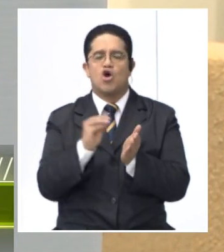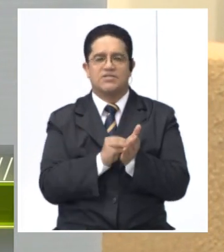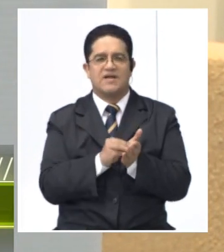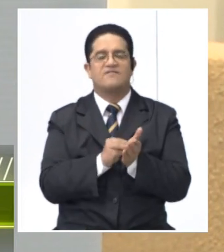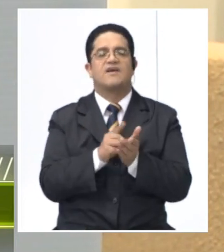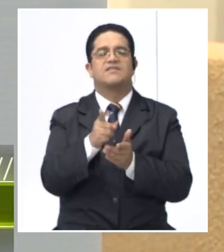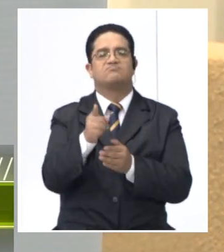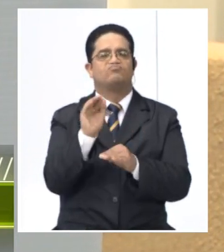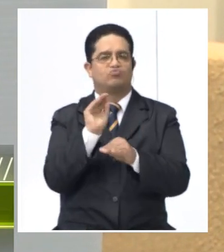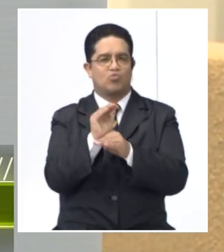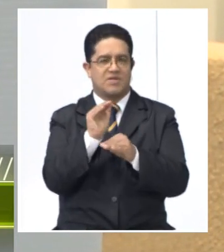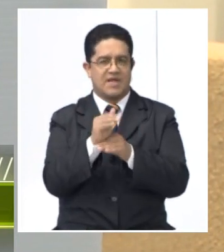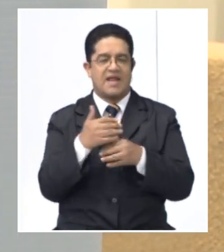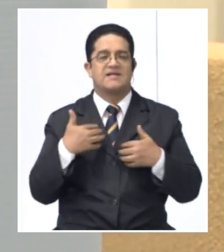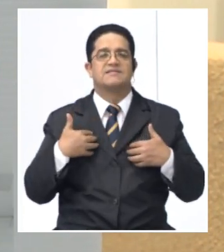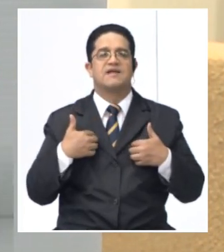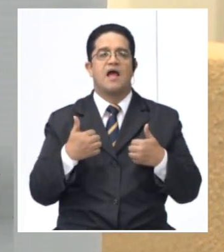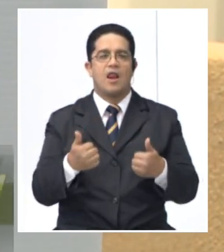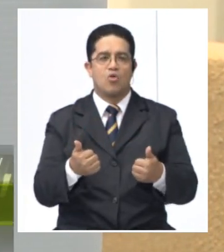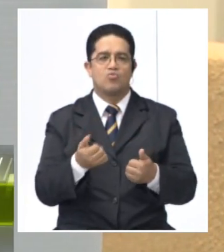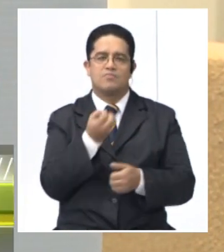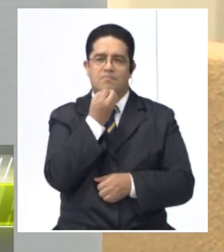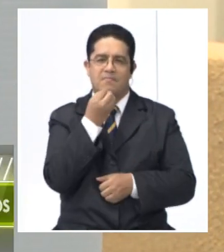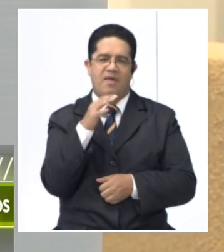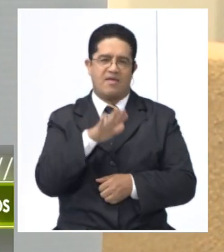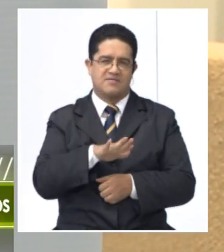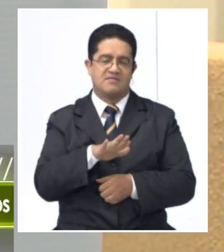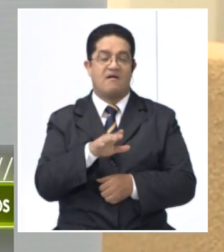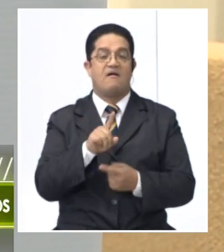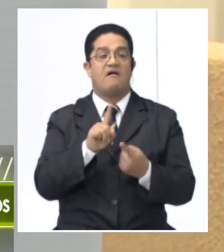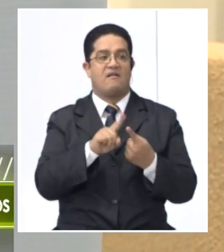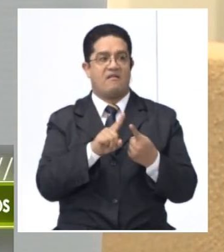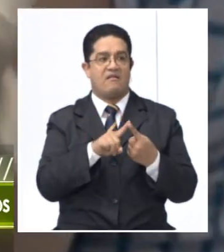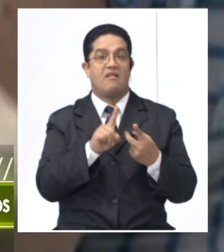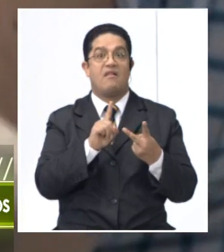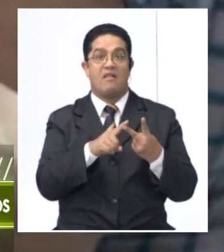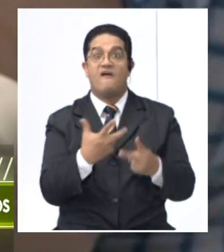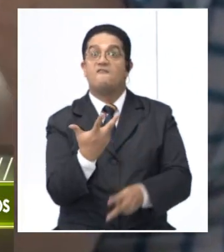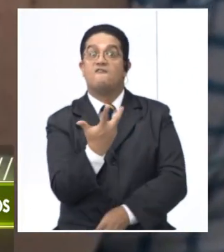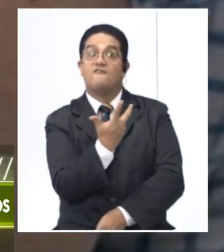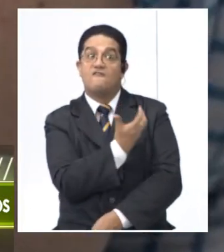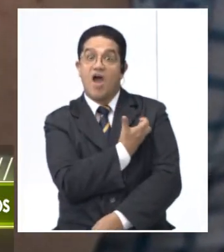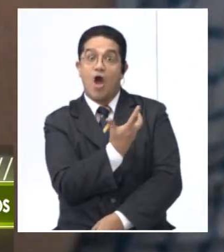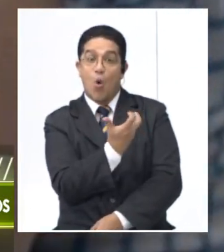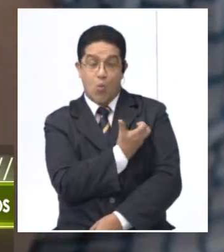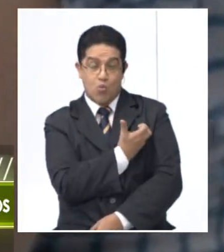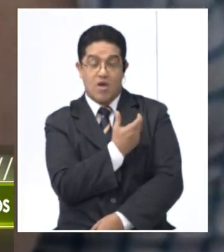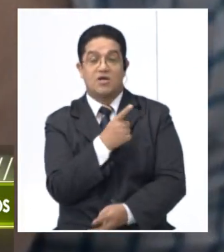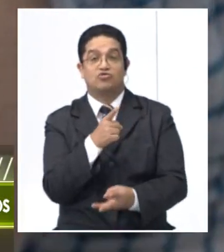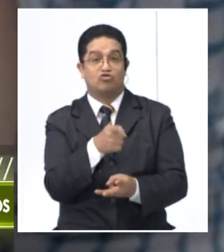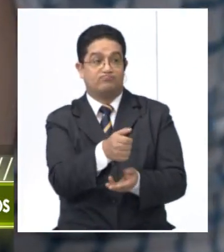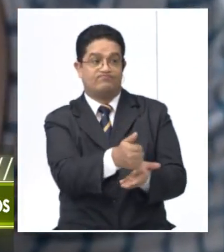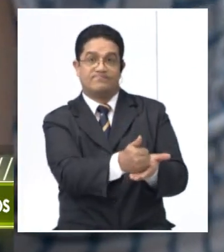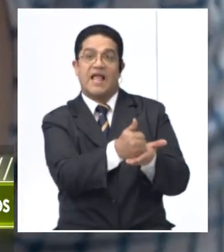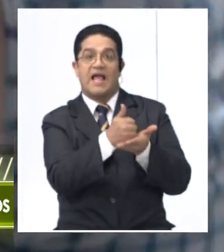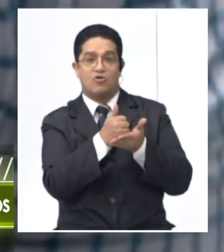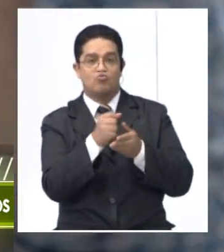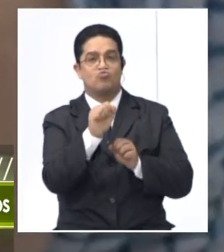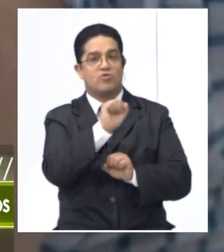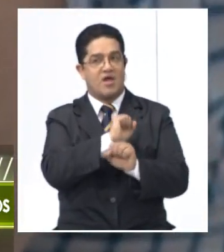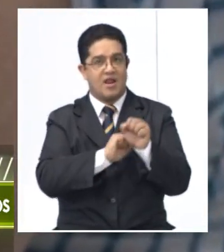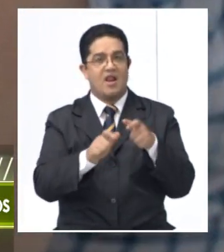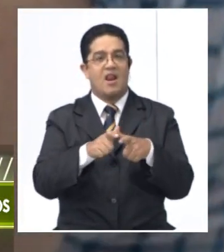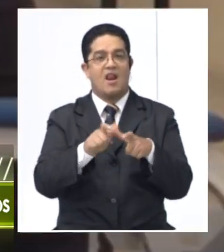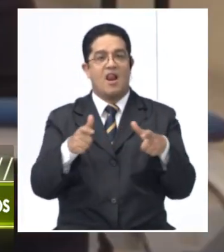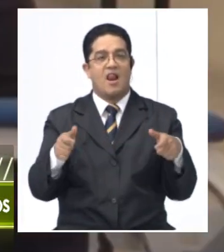permitan preservar la salud y el bienestar. Cumplir con el esquema de vacunación nos ayuda a prevenir la expansión